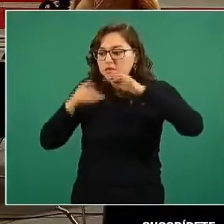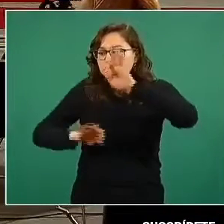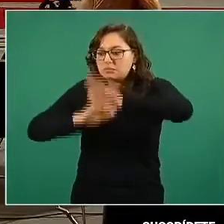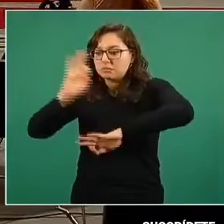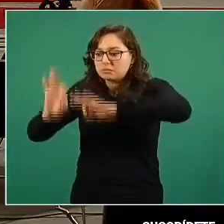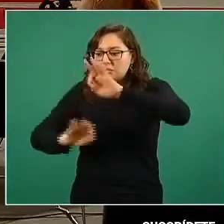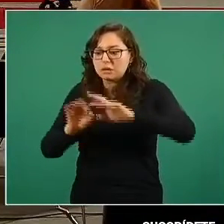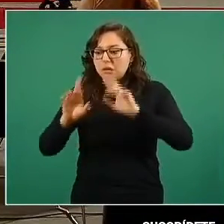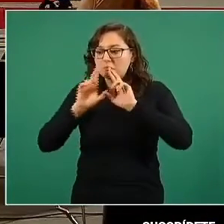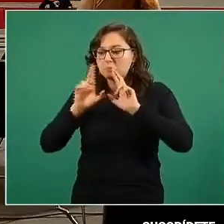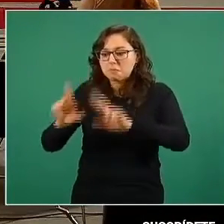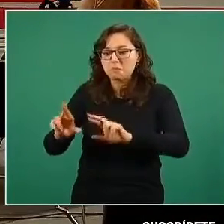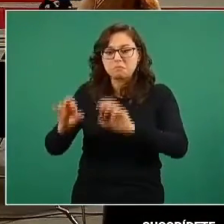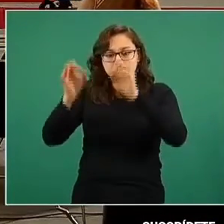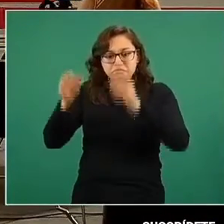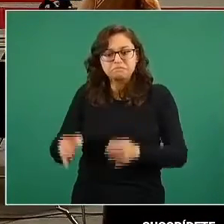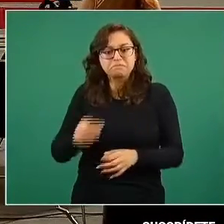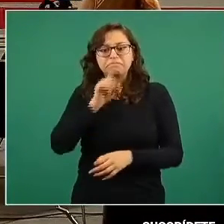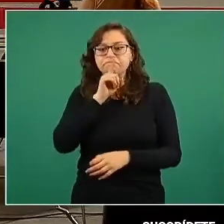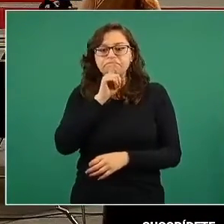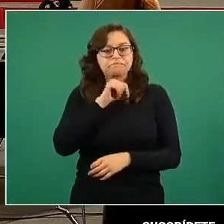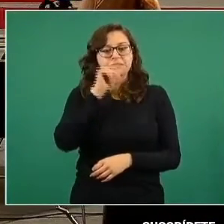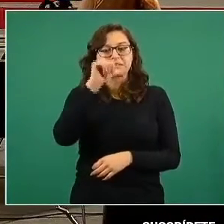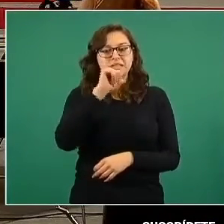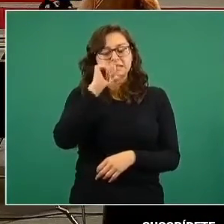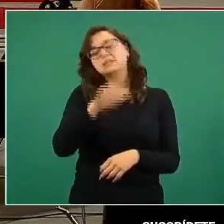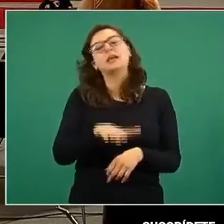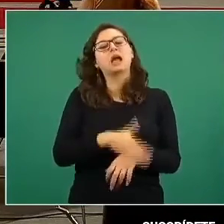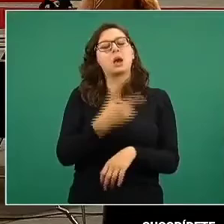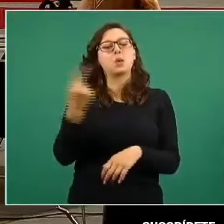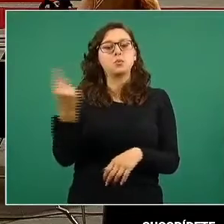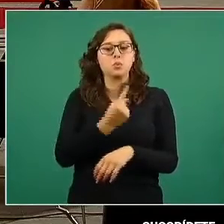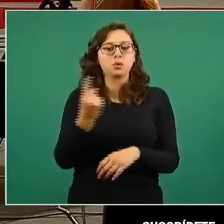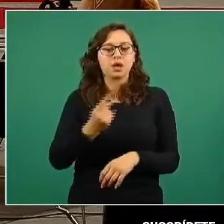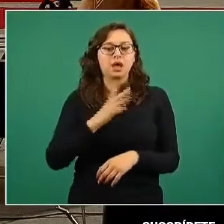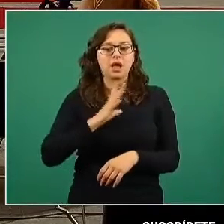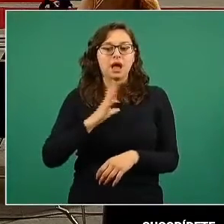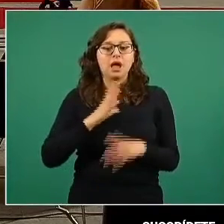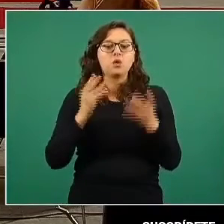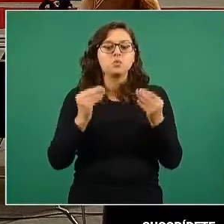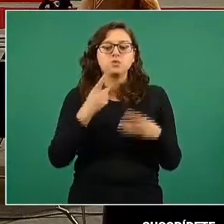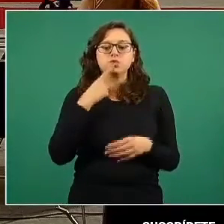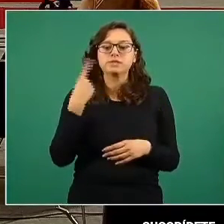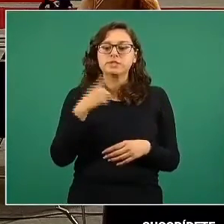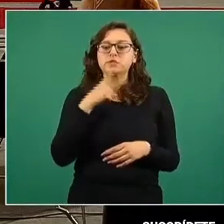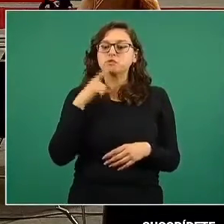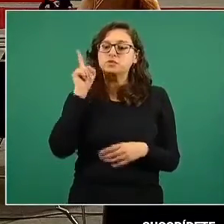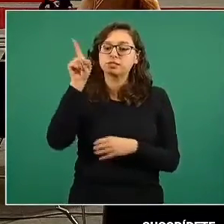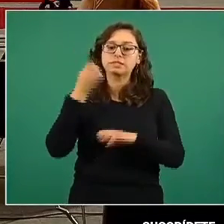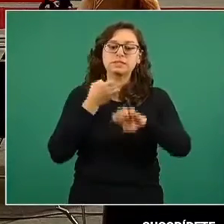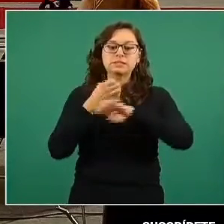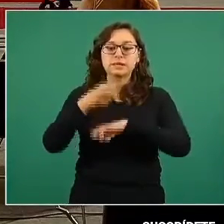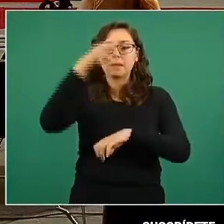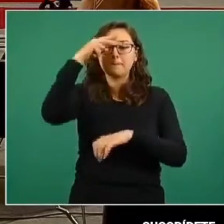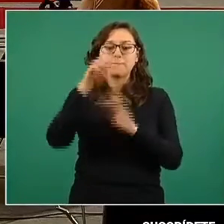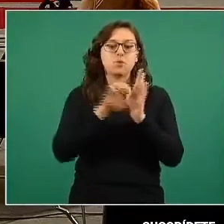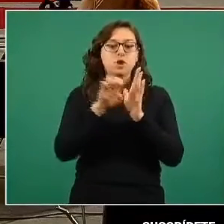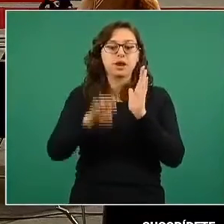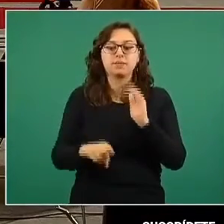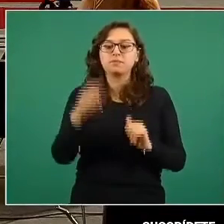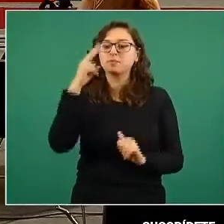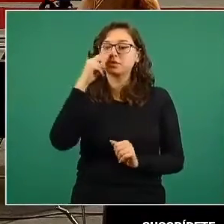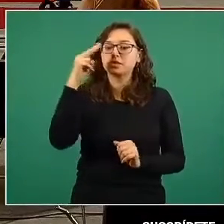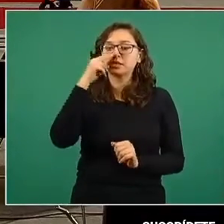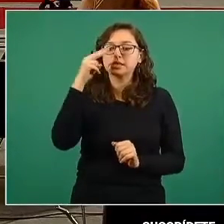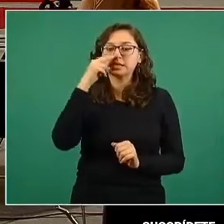pacientes de COVID. ¿Por qué lo digo? Porque también hay denuncias del Estado de México en donde en Nezahualcóyotl hay